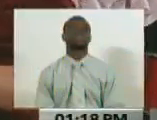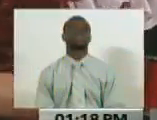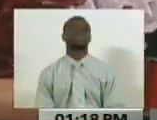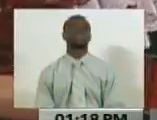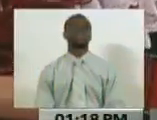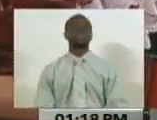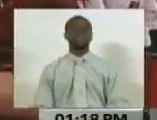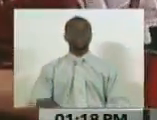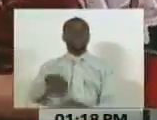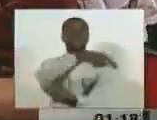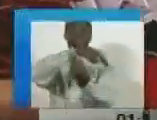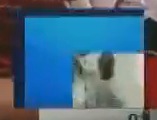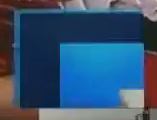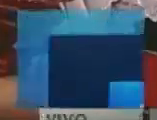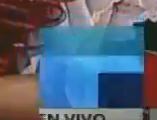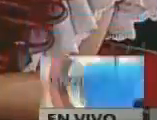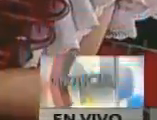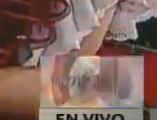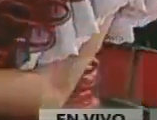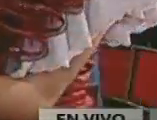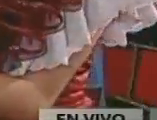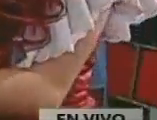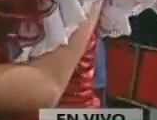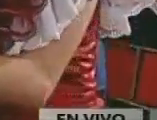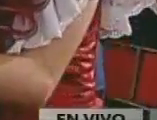Revolución, Cultura y Educación.